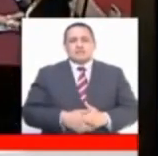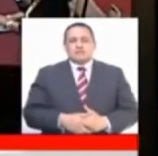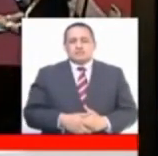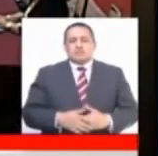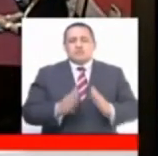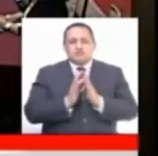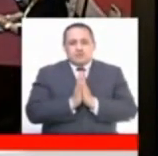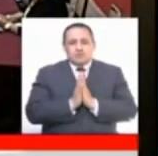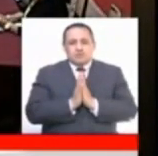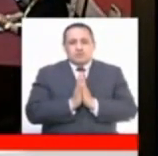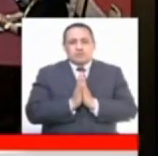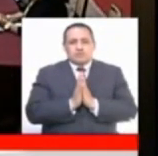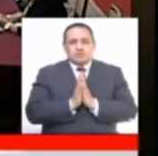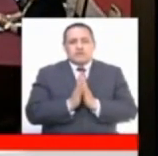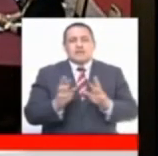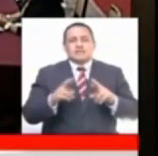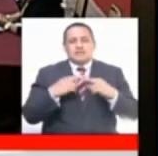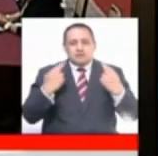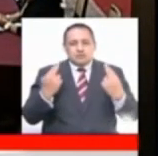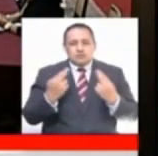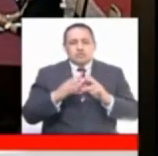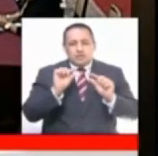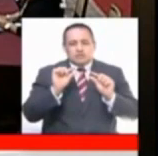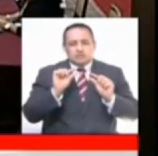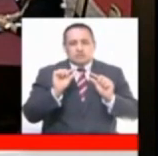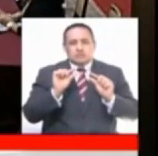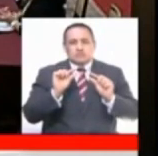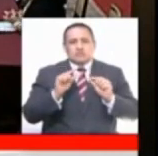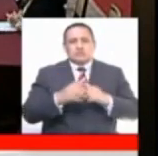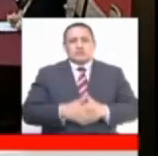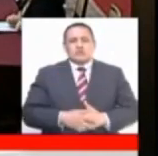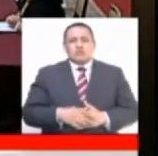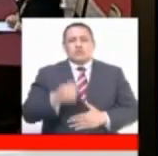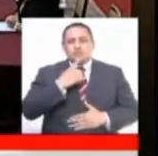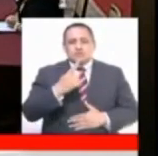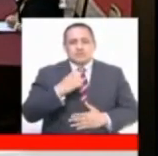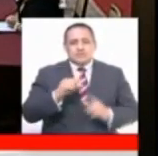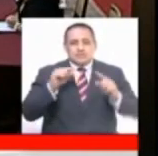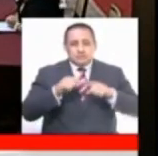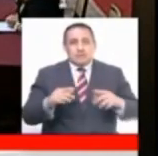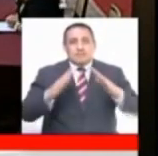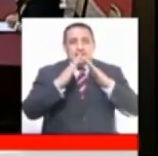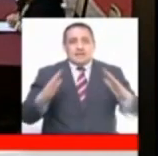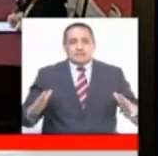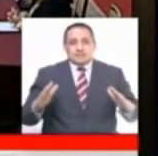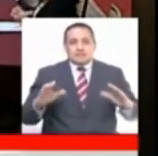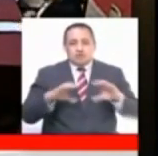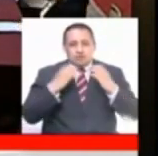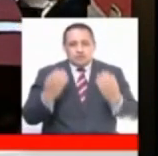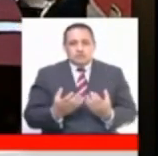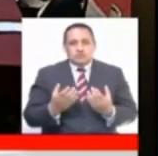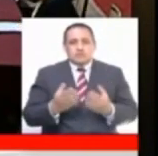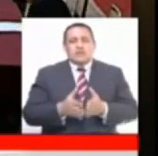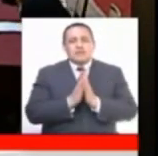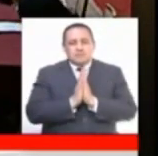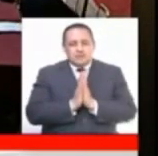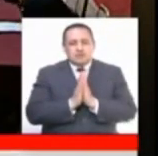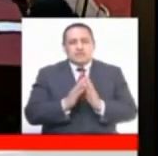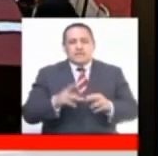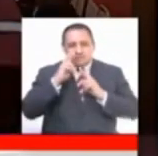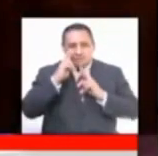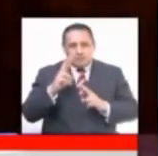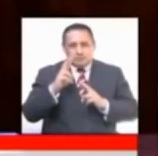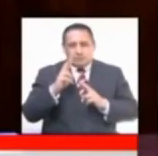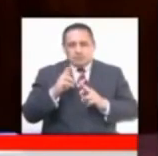proyecto ley, ¿no? Un proyecto ley han presentado. Ahora eso depende si es que los congresistas